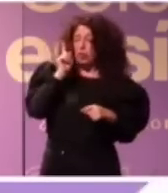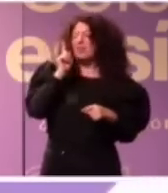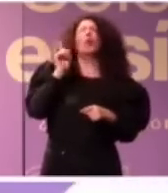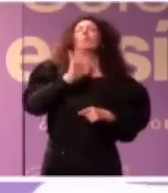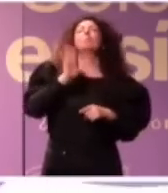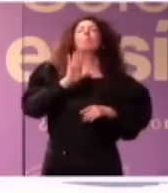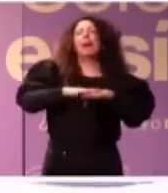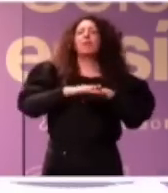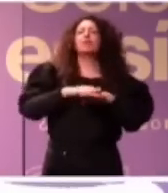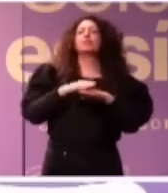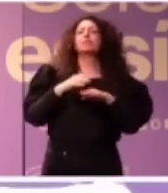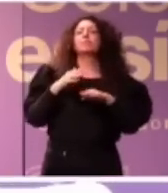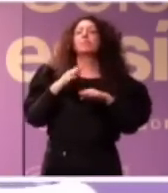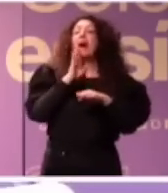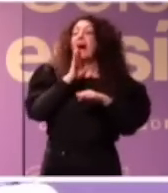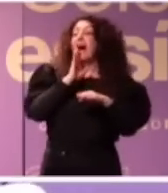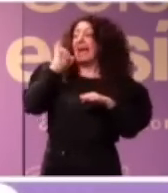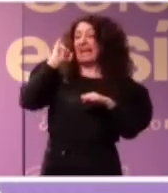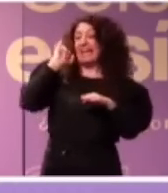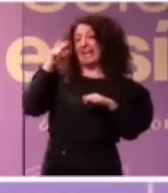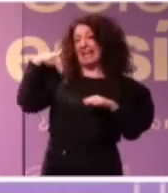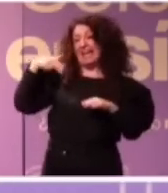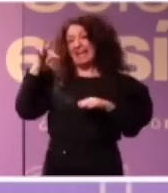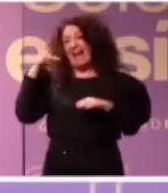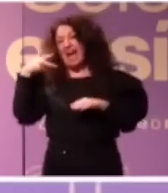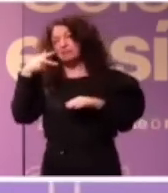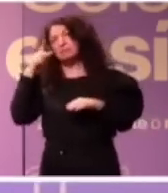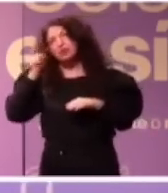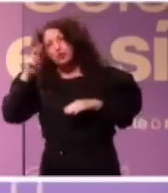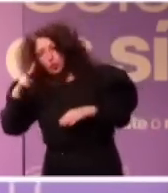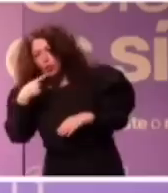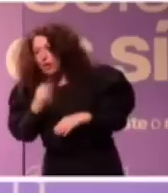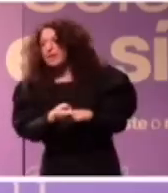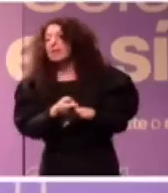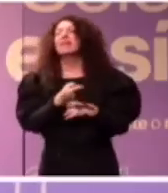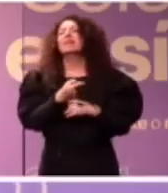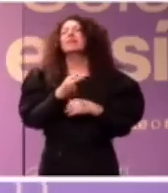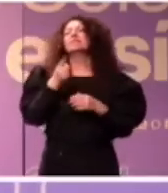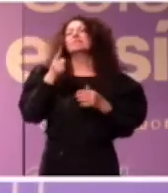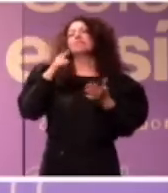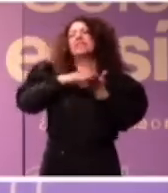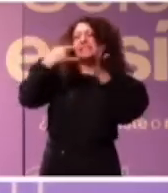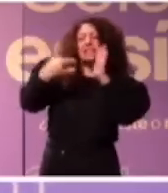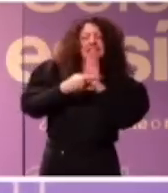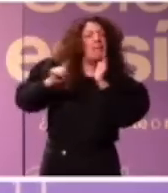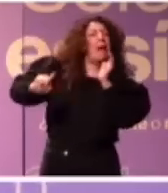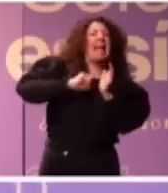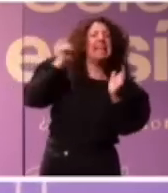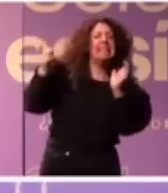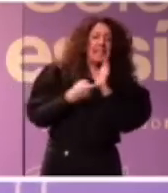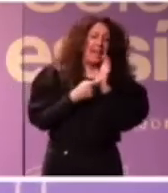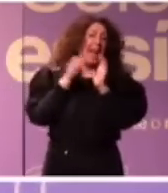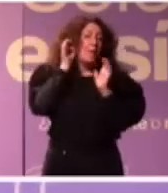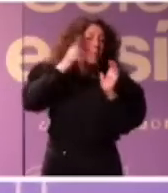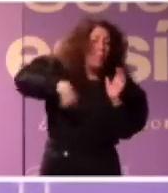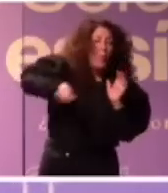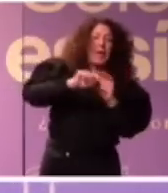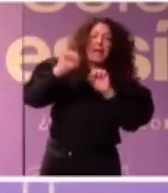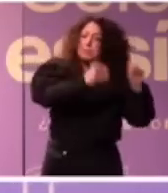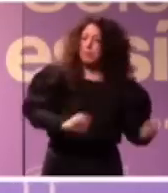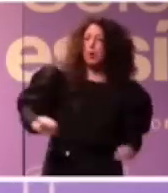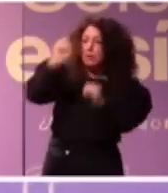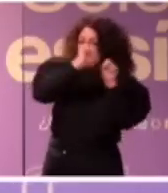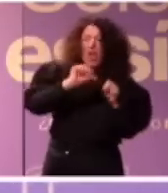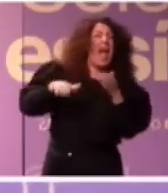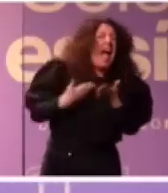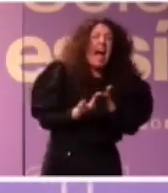y sobre todo, como decía antes Iranchu, que tuviésemos un sistema integral de protección a esas mujeres, incluso aunque no pongan